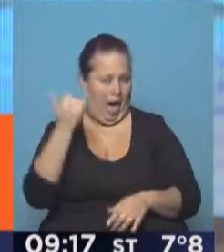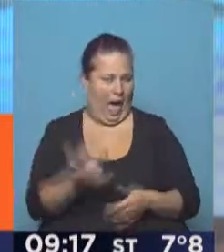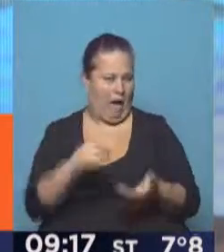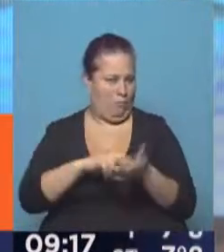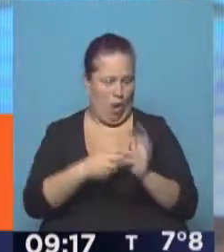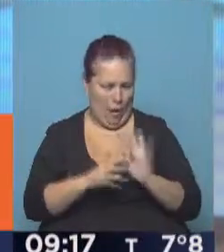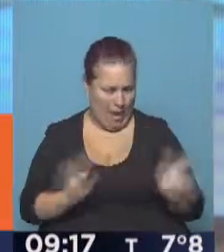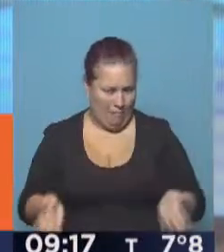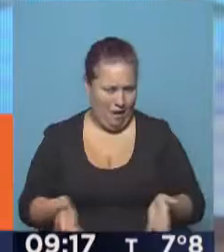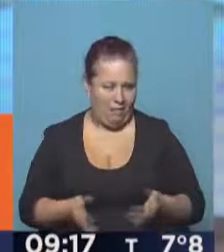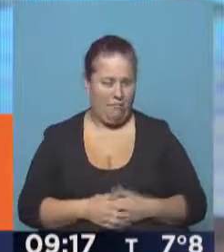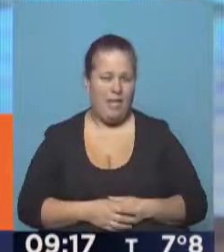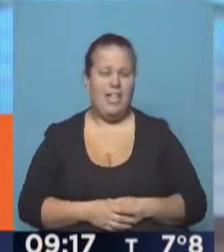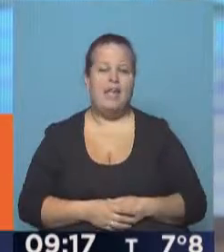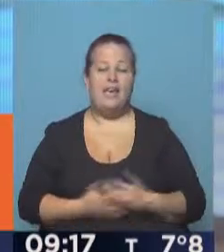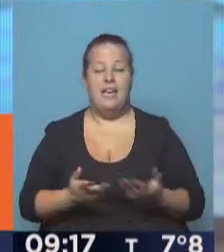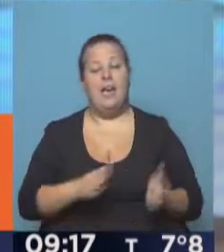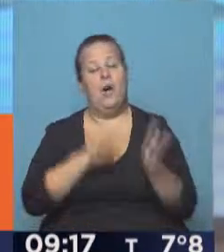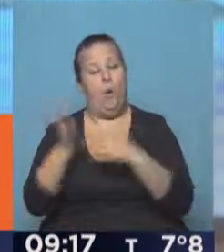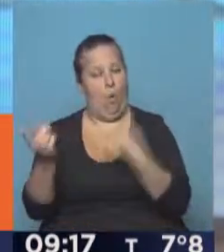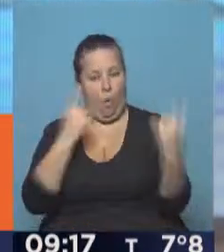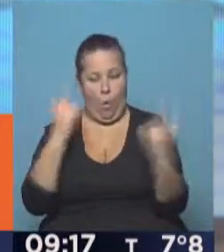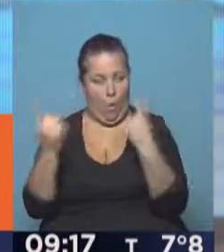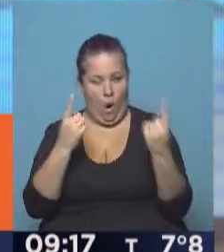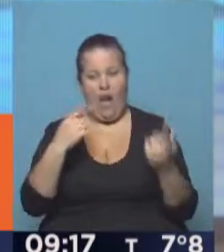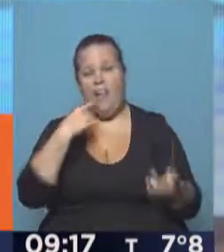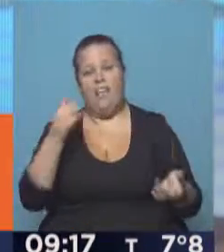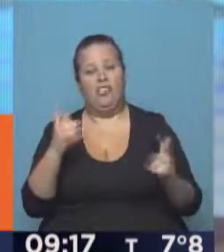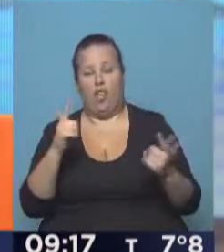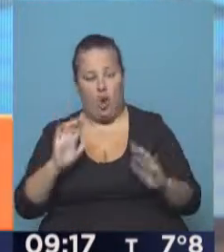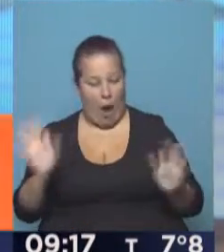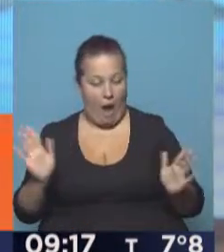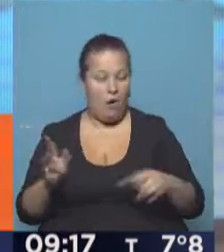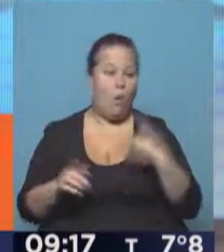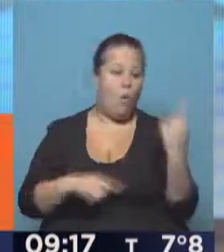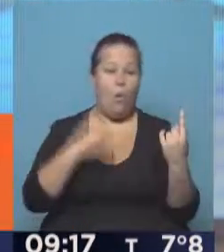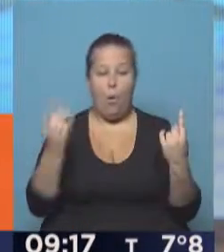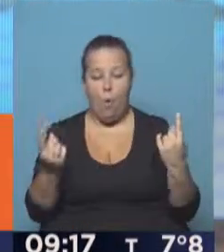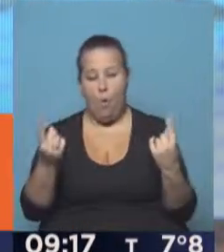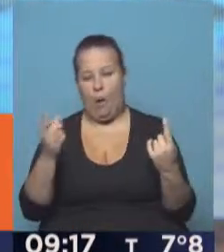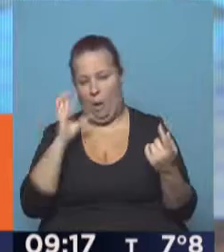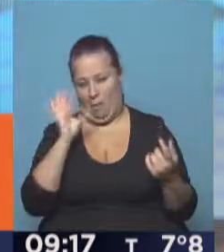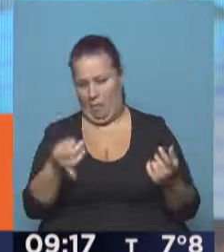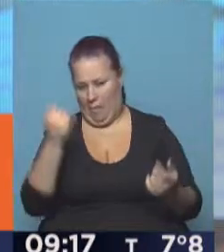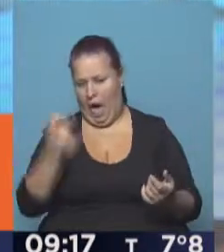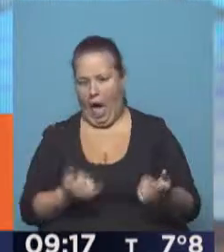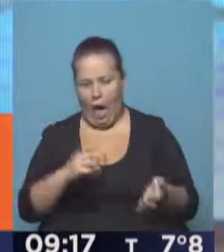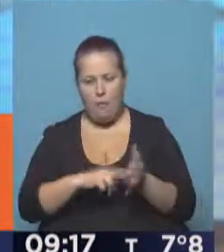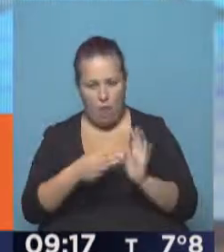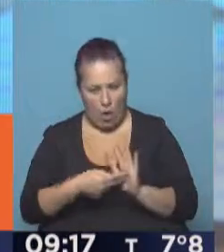problema. De un lado y de otro se dice que no lo hay, de un lado y de otro se evidenciaría que sí lo